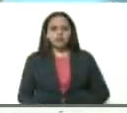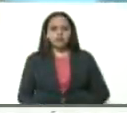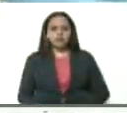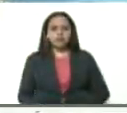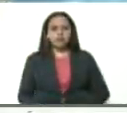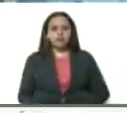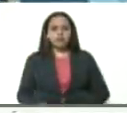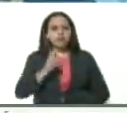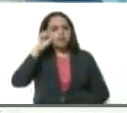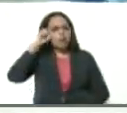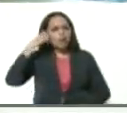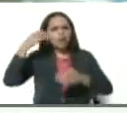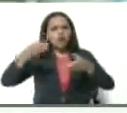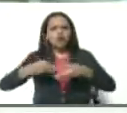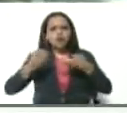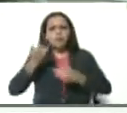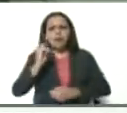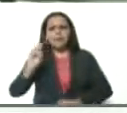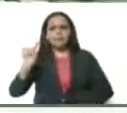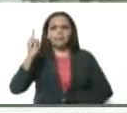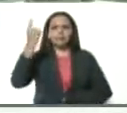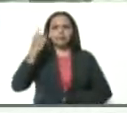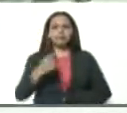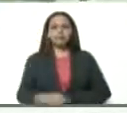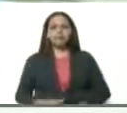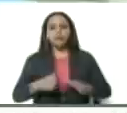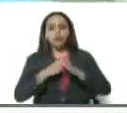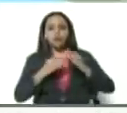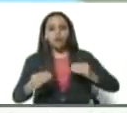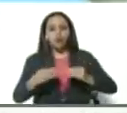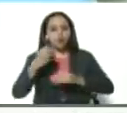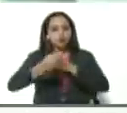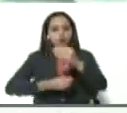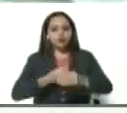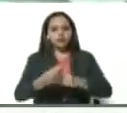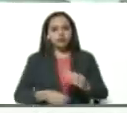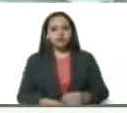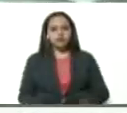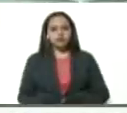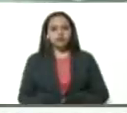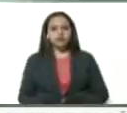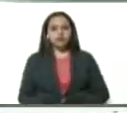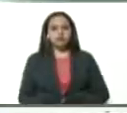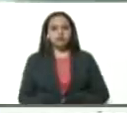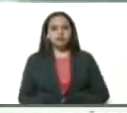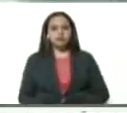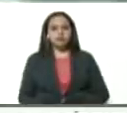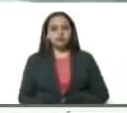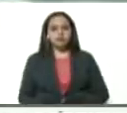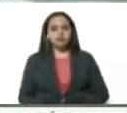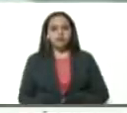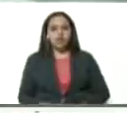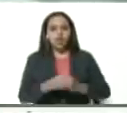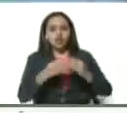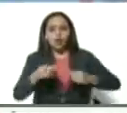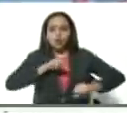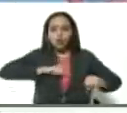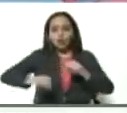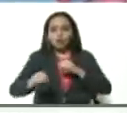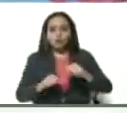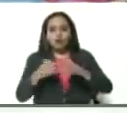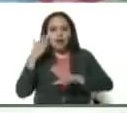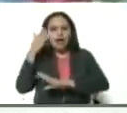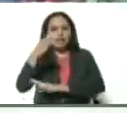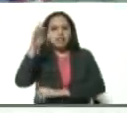Su recuerdo siempre está presente en todo lo que hacemos, en todo lo que nos mueve hacia